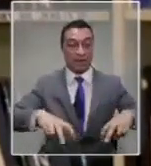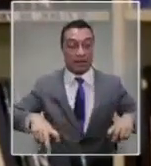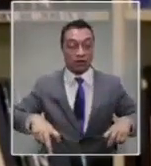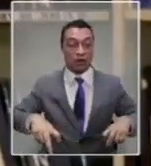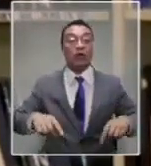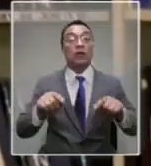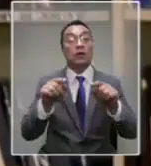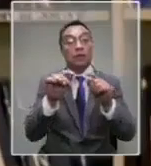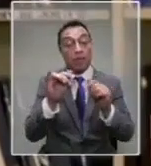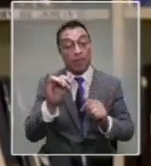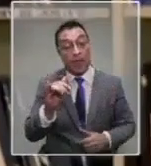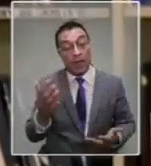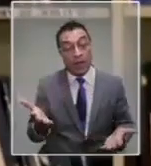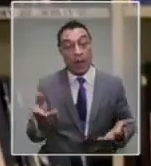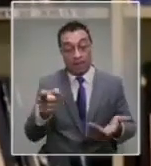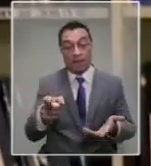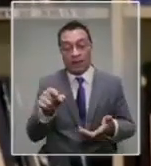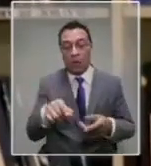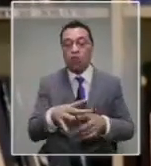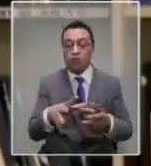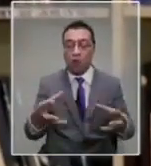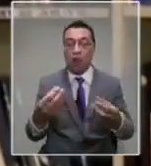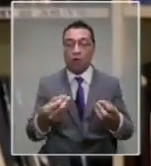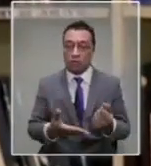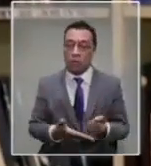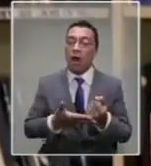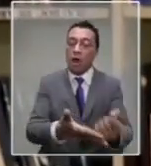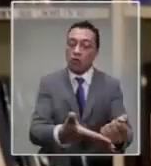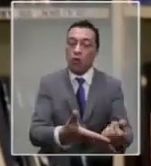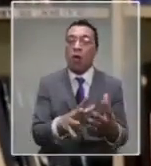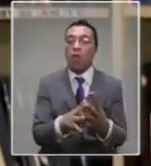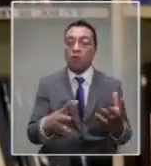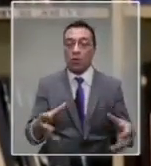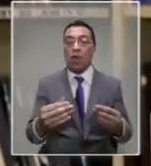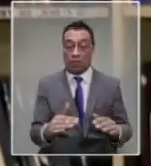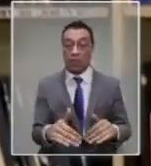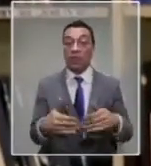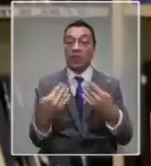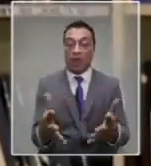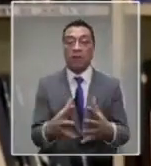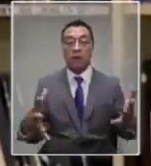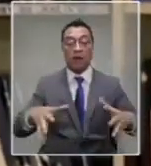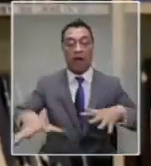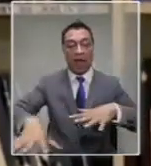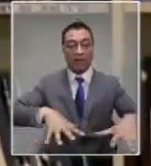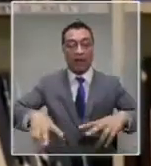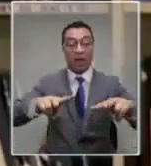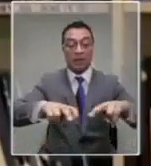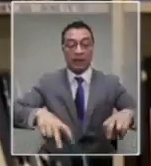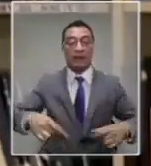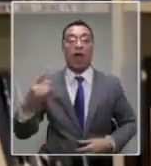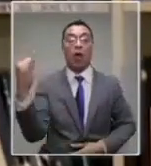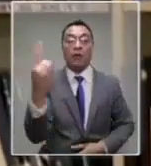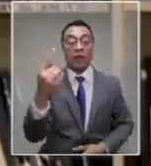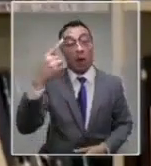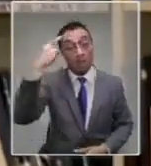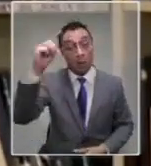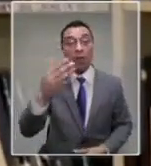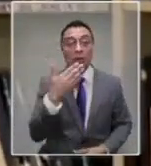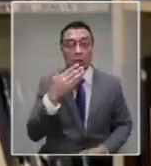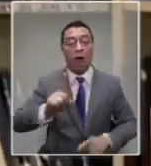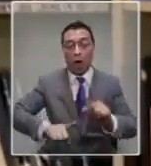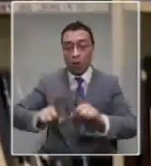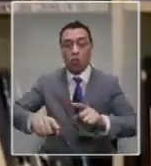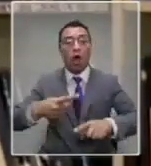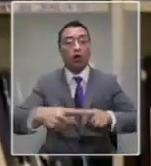de investigación, va a ser un gran aporte, va a generar más actividad investigativa en la universidad. Pero